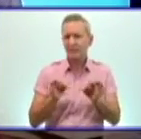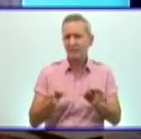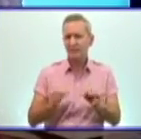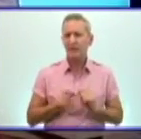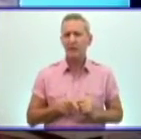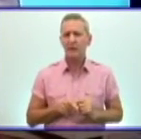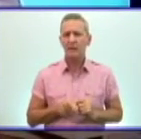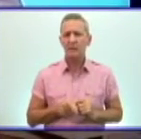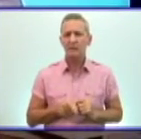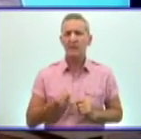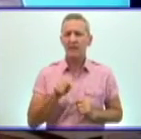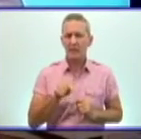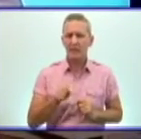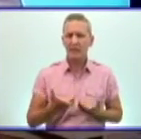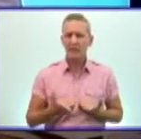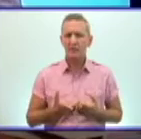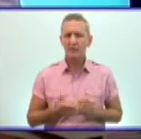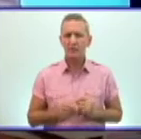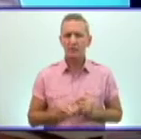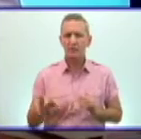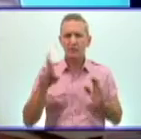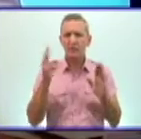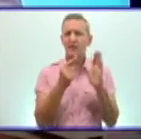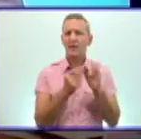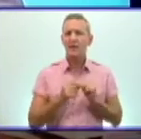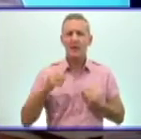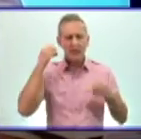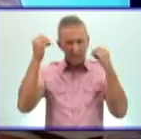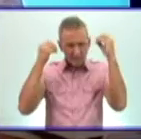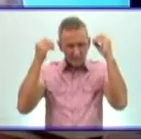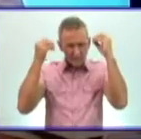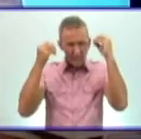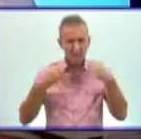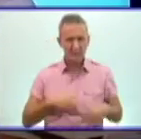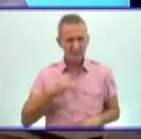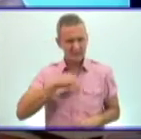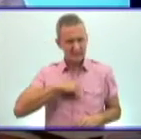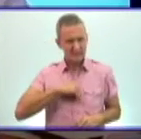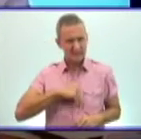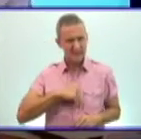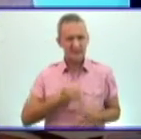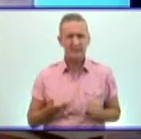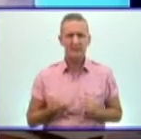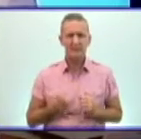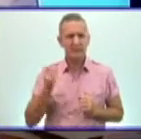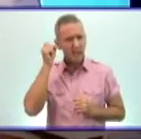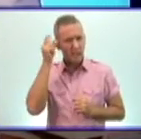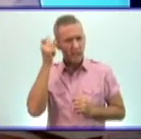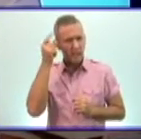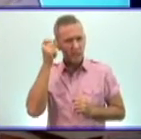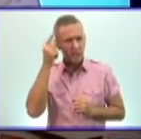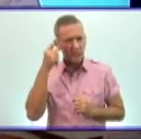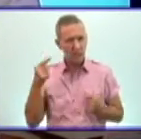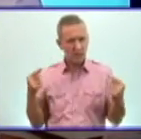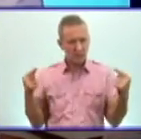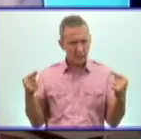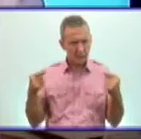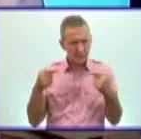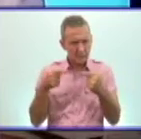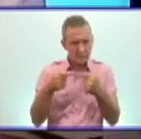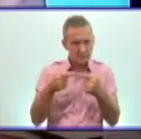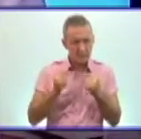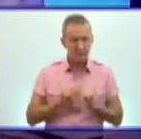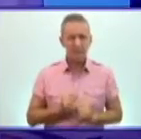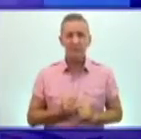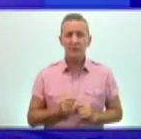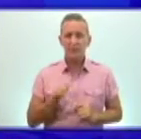base existen razonamientos, existen sentimientos, existen experiencias encontradas. Por